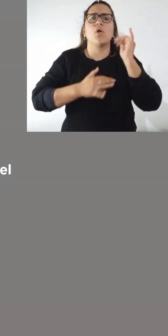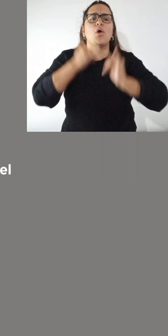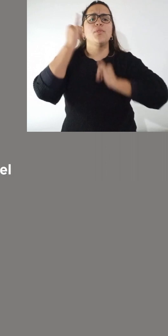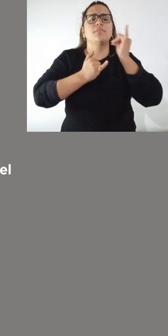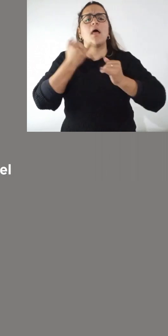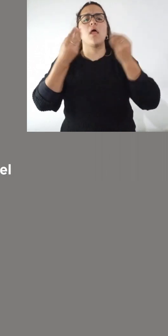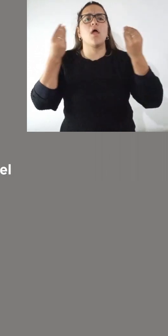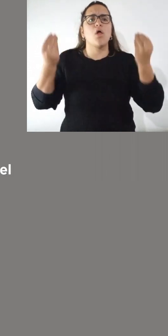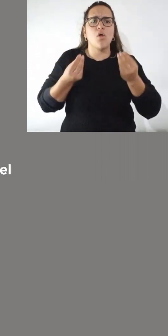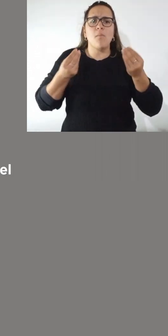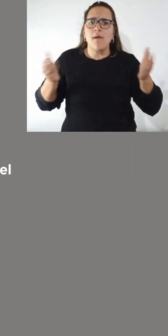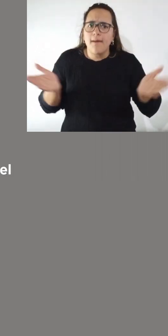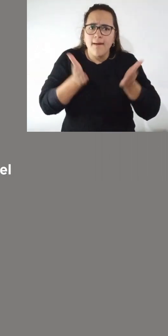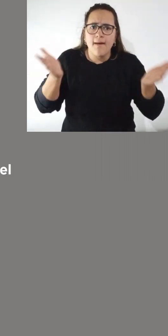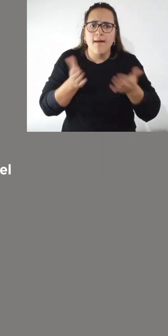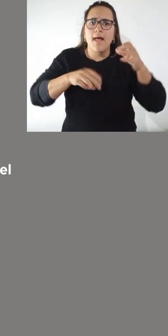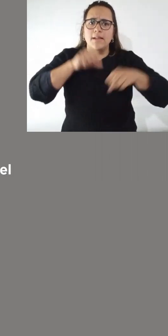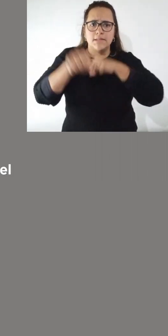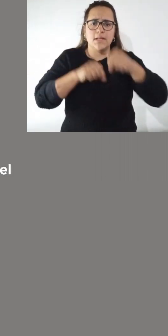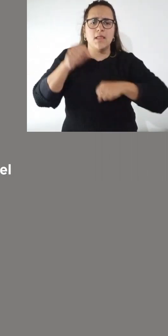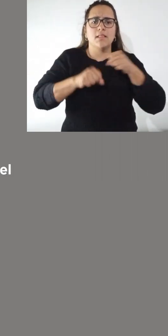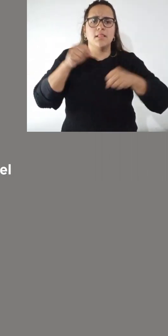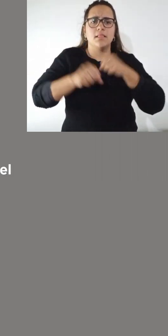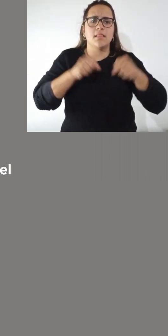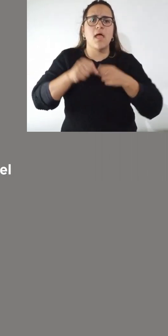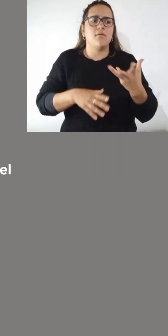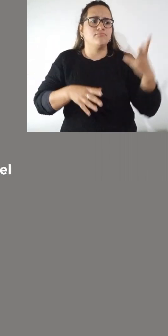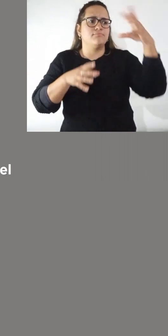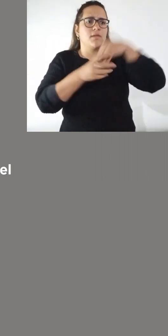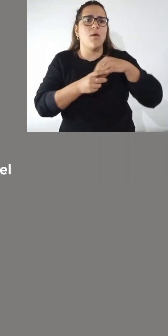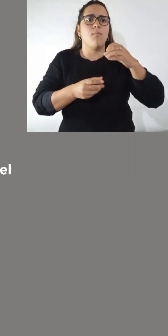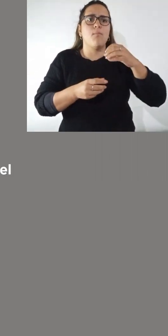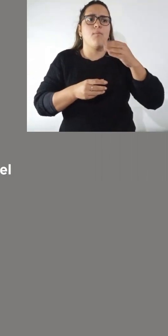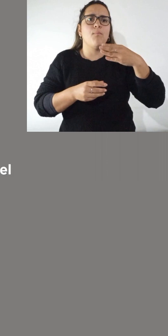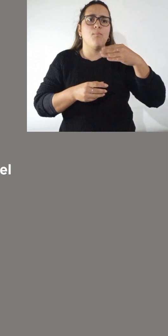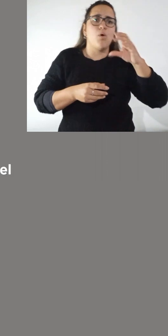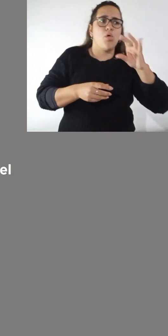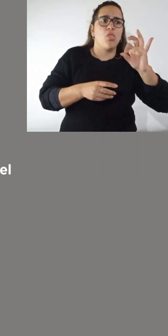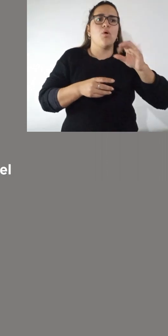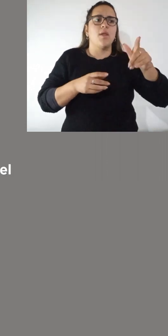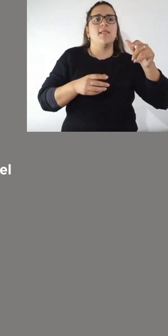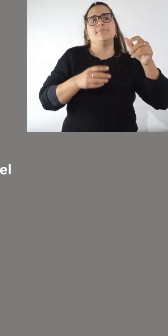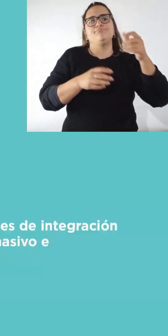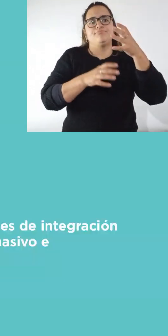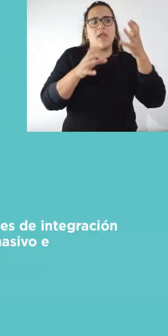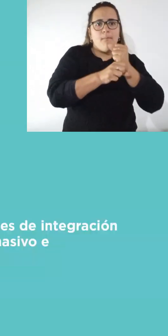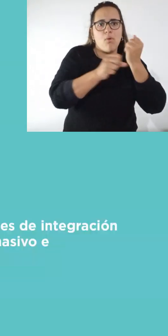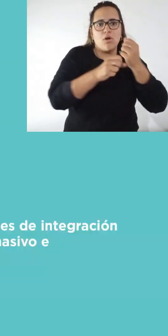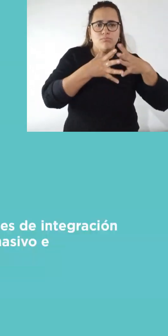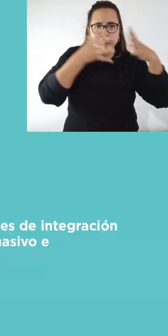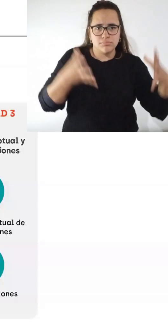eh, contarles cómo podemos incentivar el uso de la bicicleta a través de la integración de este modo con el transporte público